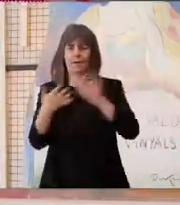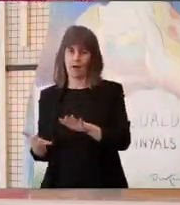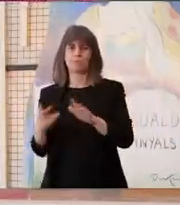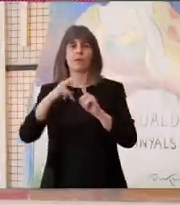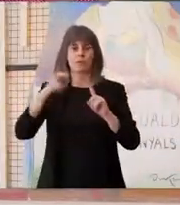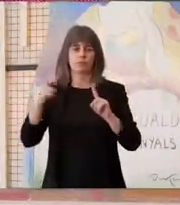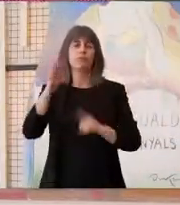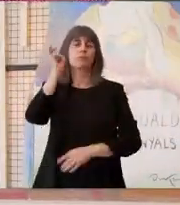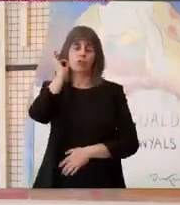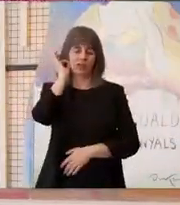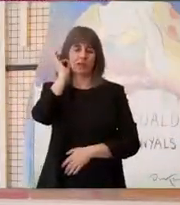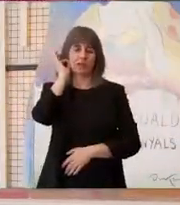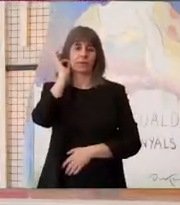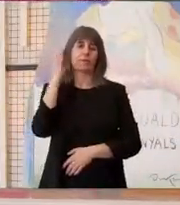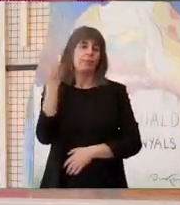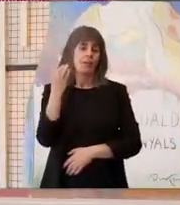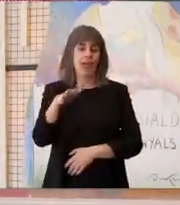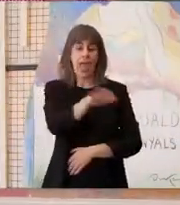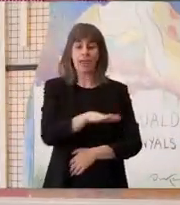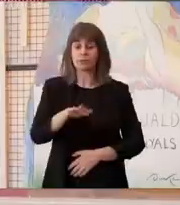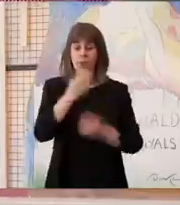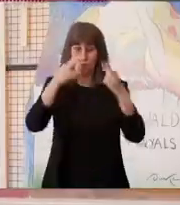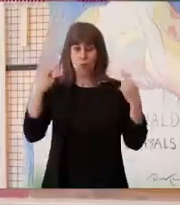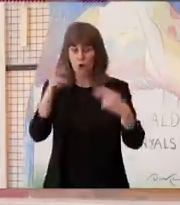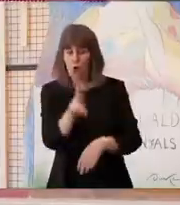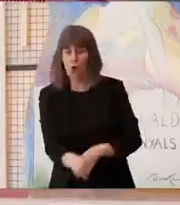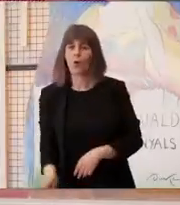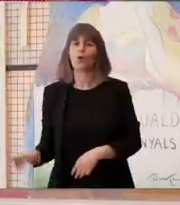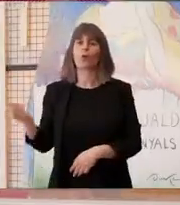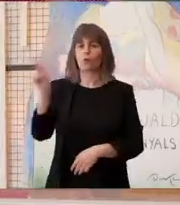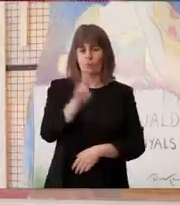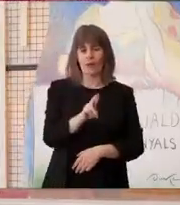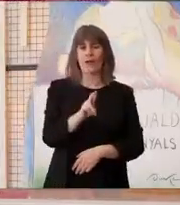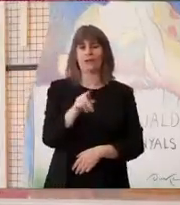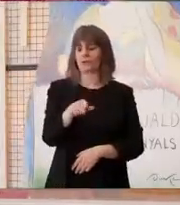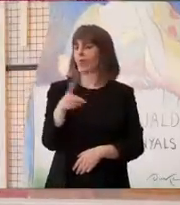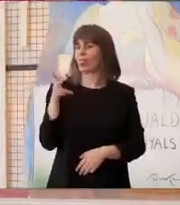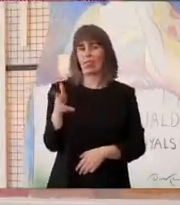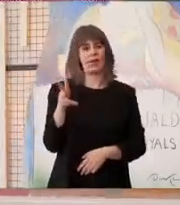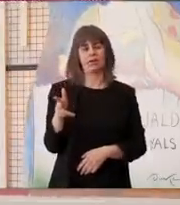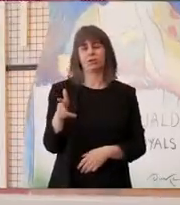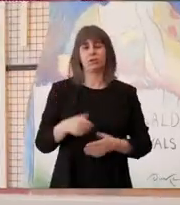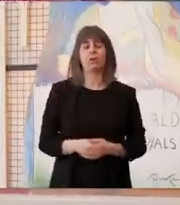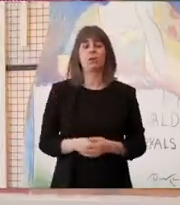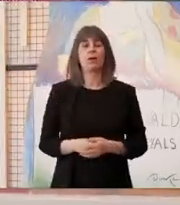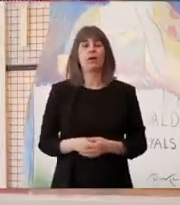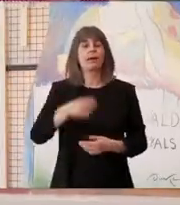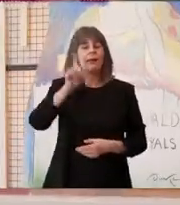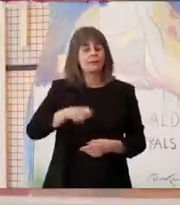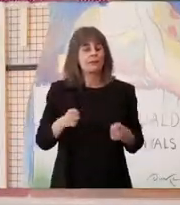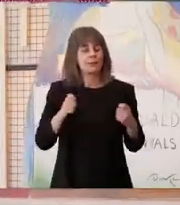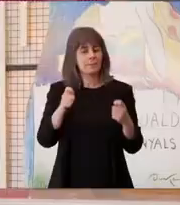mirada de mujeres por lo tanto recuperar el espacio público como un derecho facilitar que